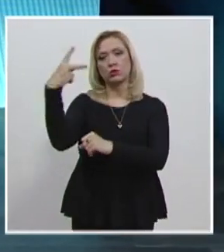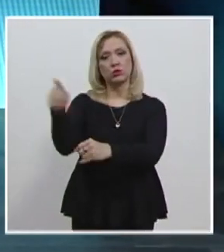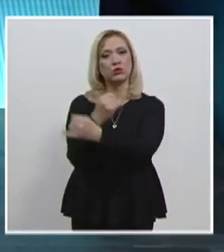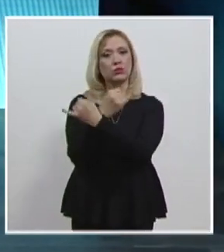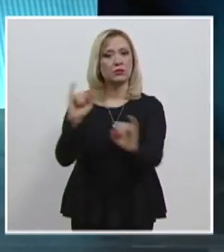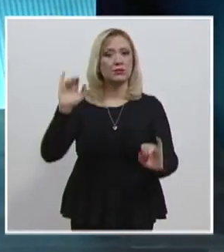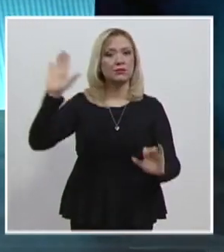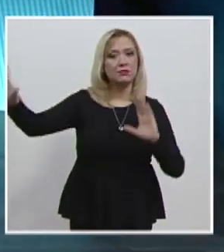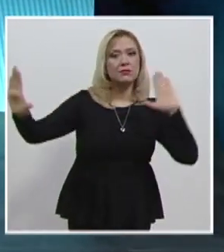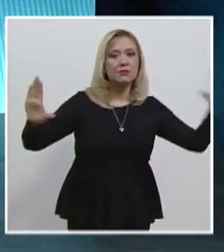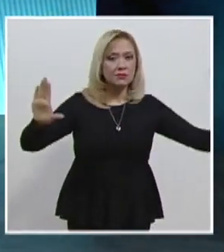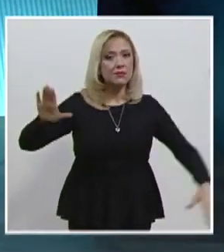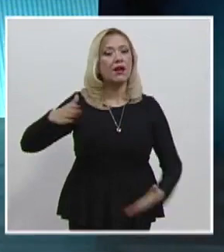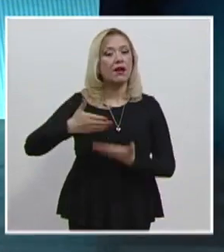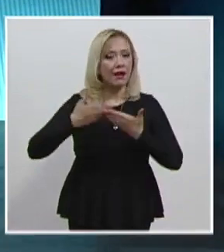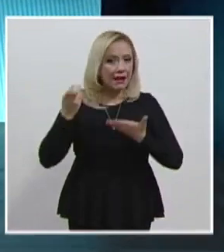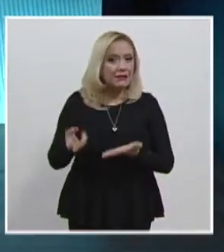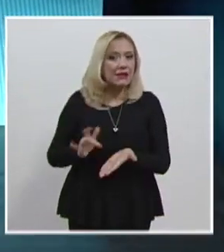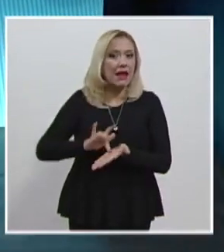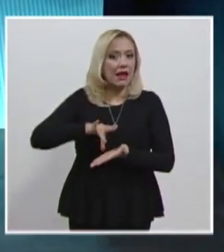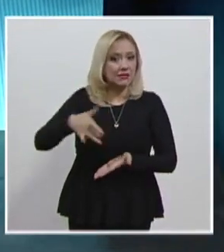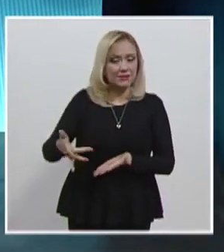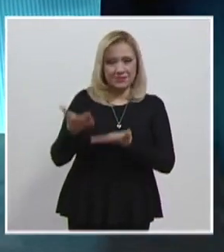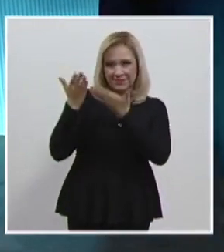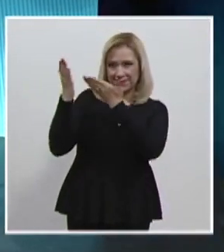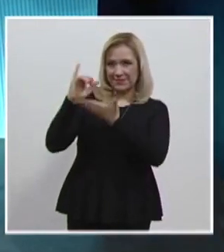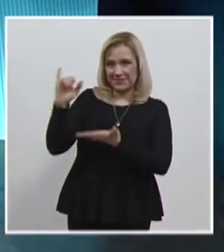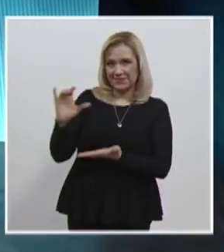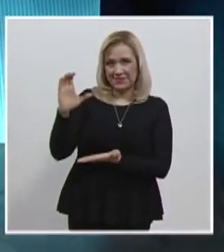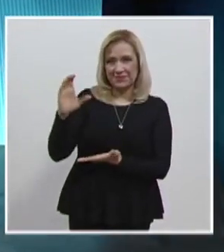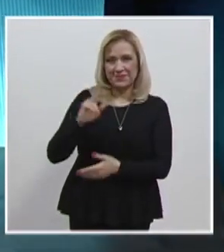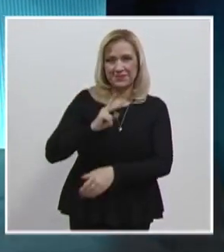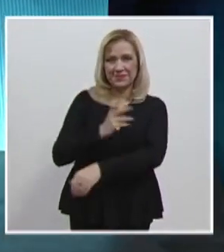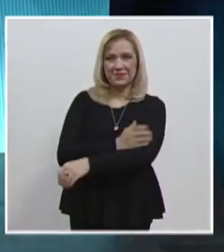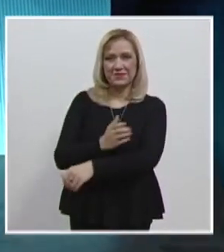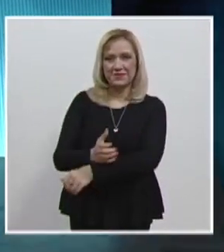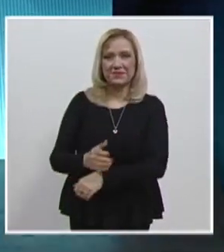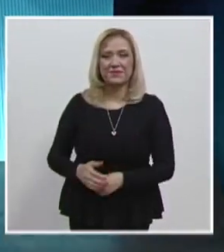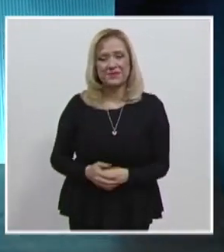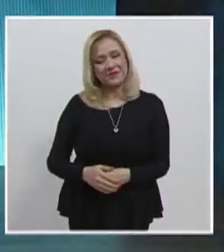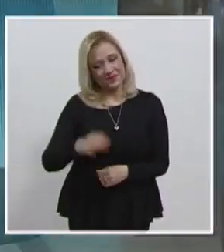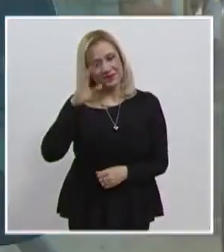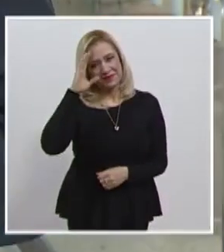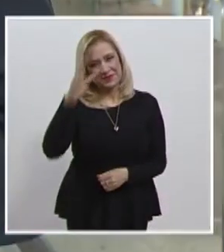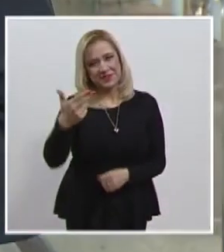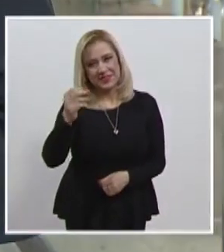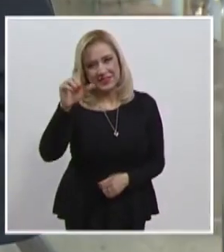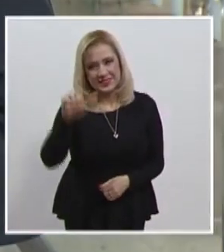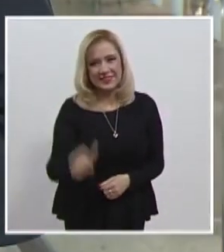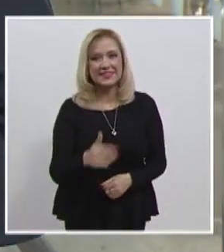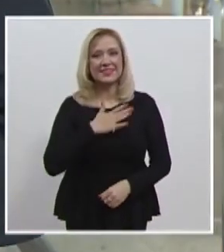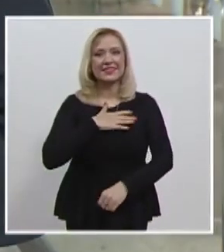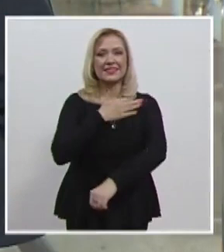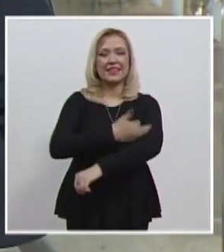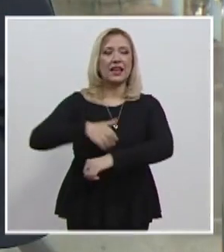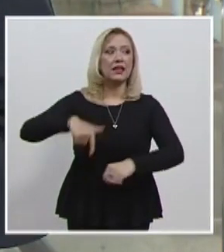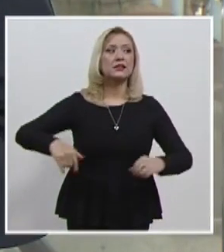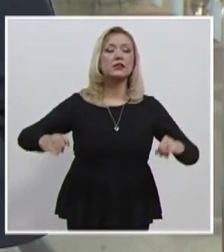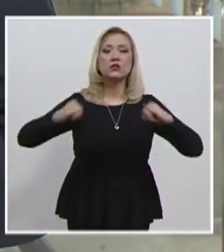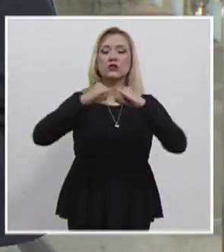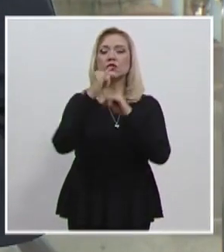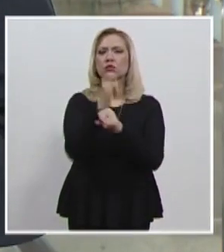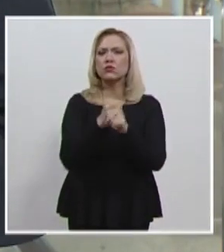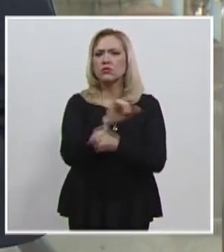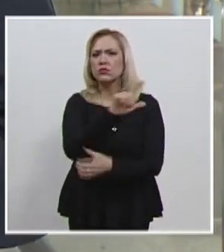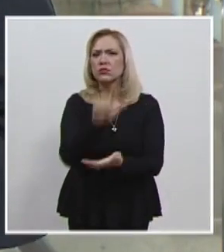adelante con tu información Hola qué tal los saludo desde el instituto de investigaciones jurídicas de la